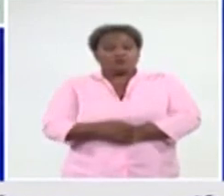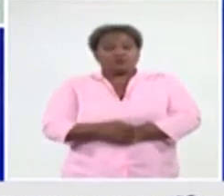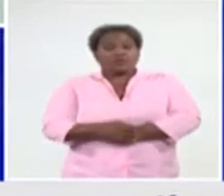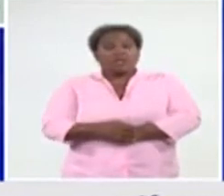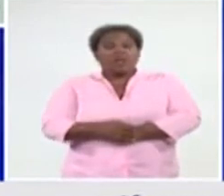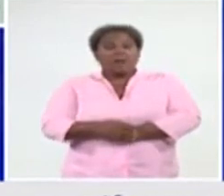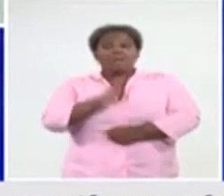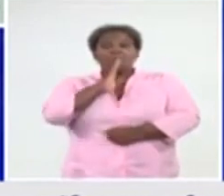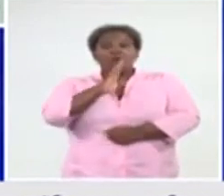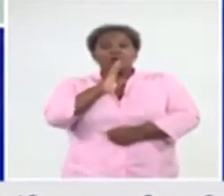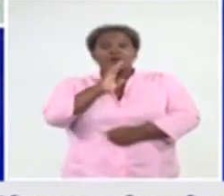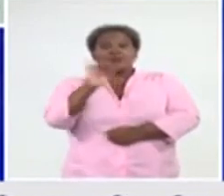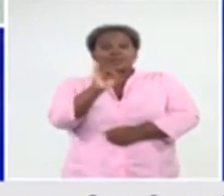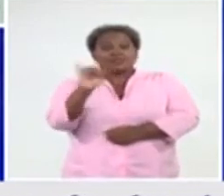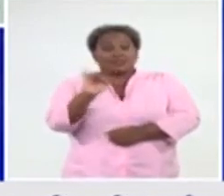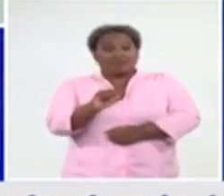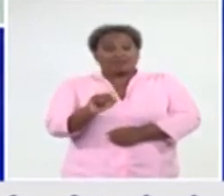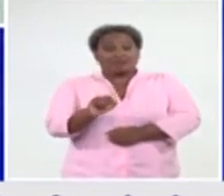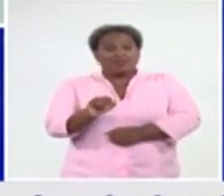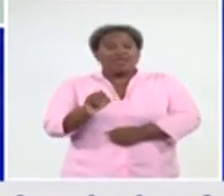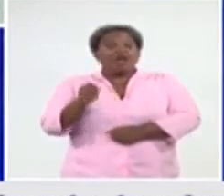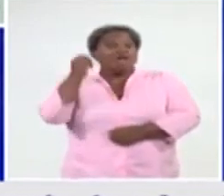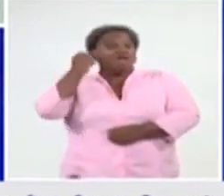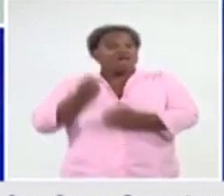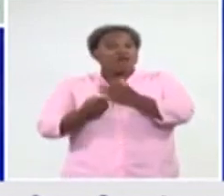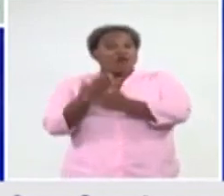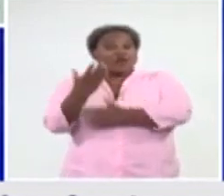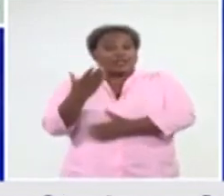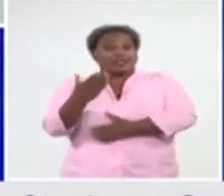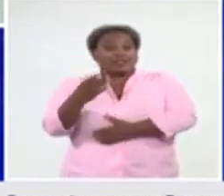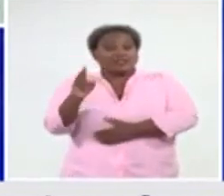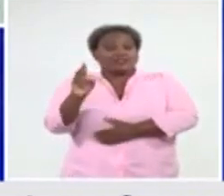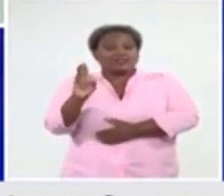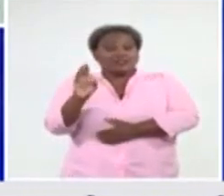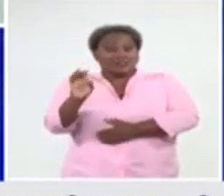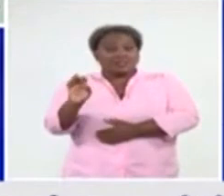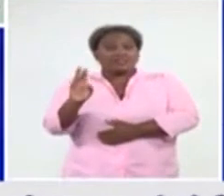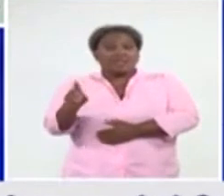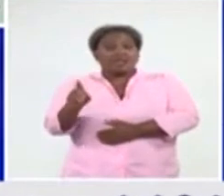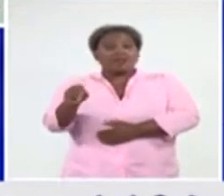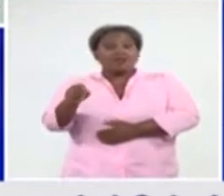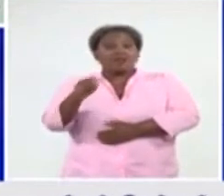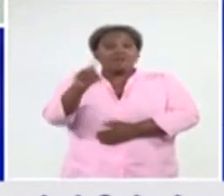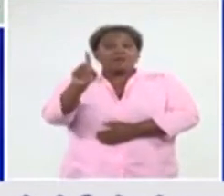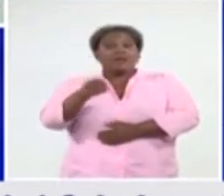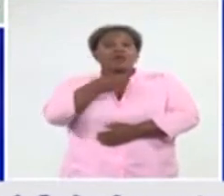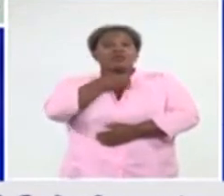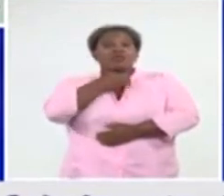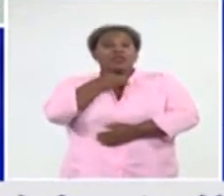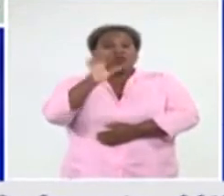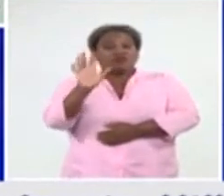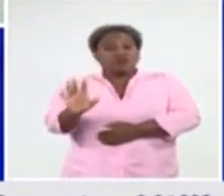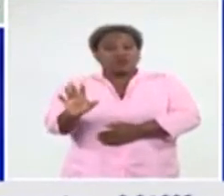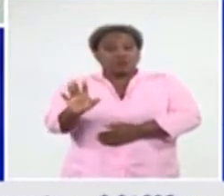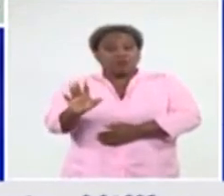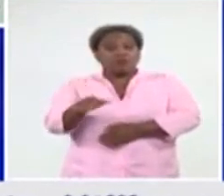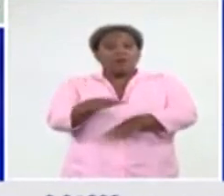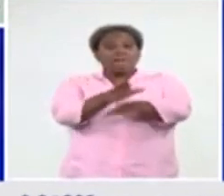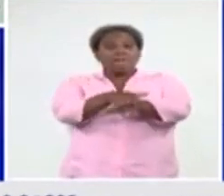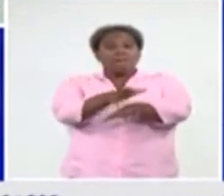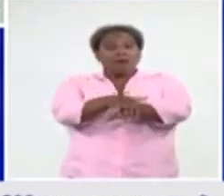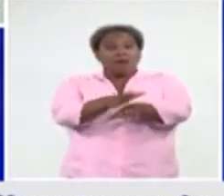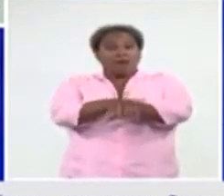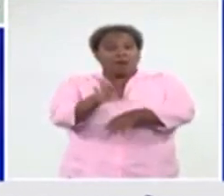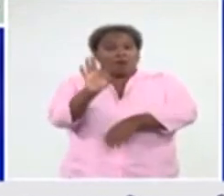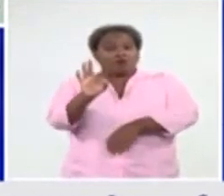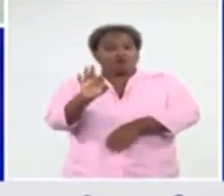66, Florencia 33, Ciro Redondo 18, Venezuela 10, 1 de enero 5 y Majagua